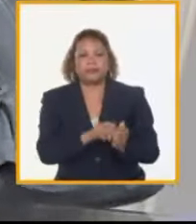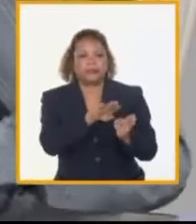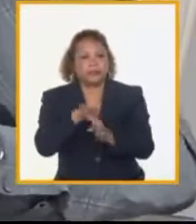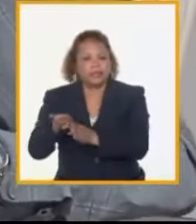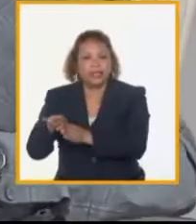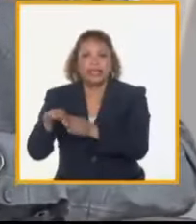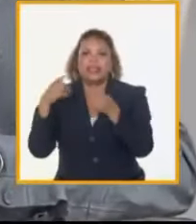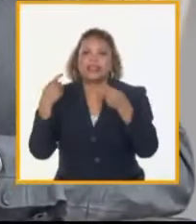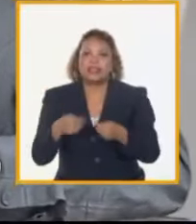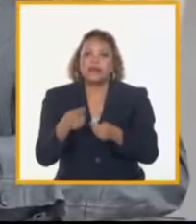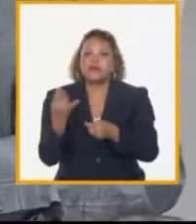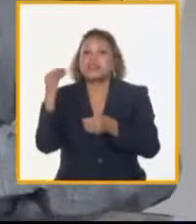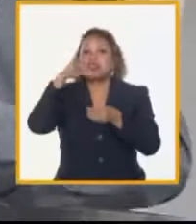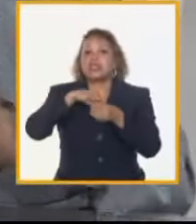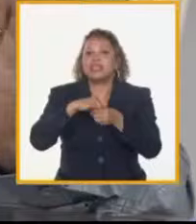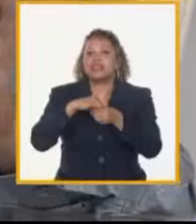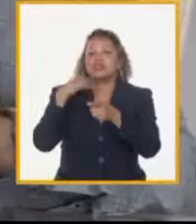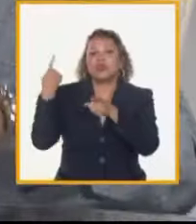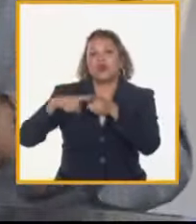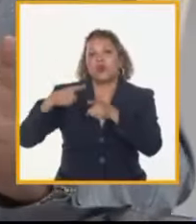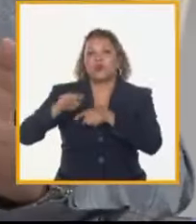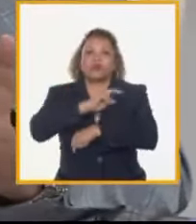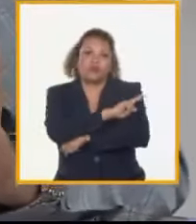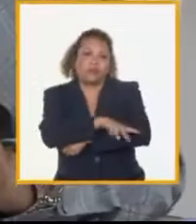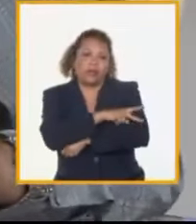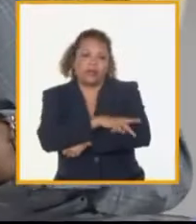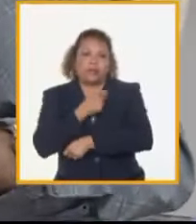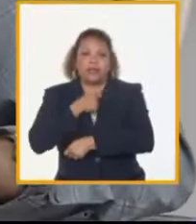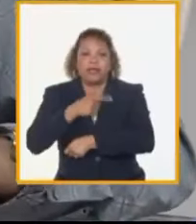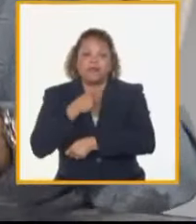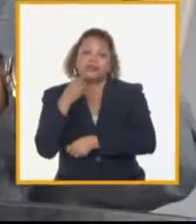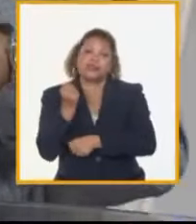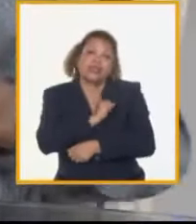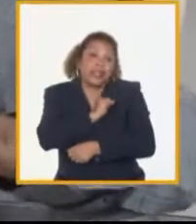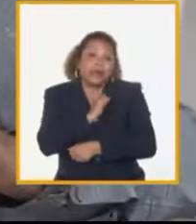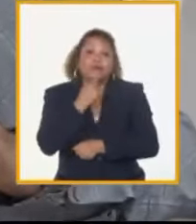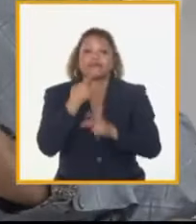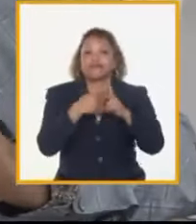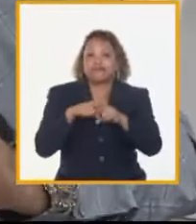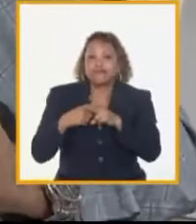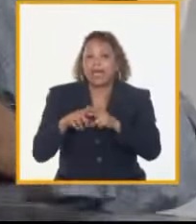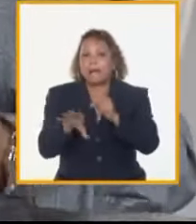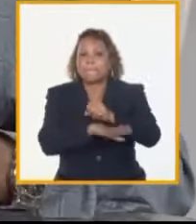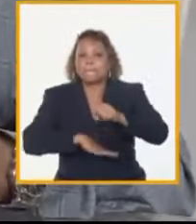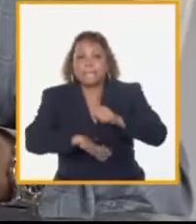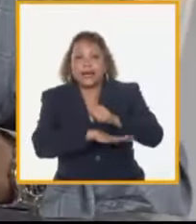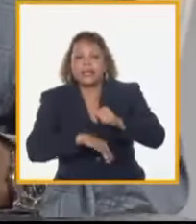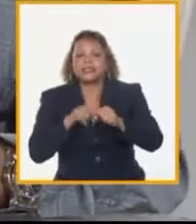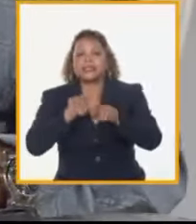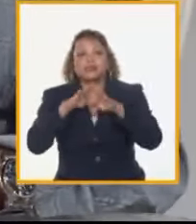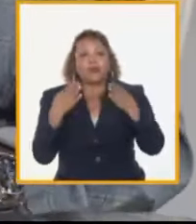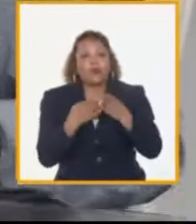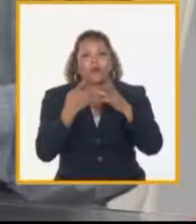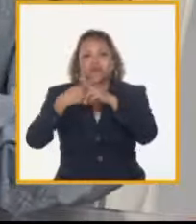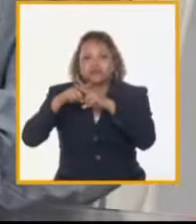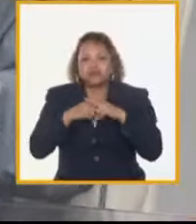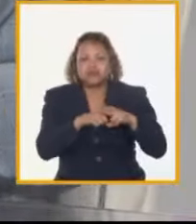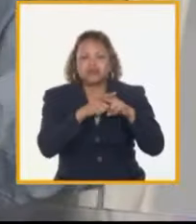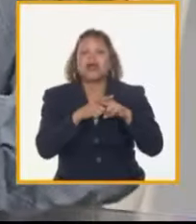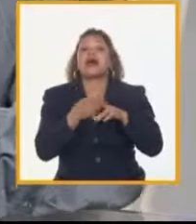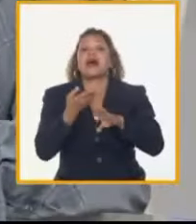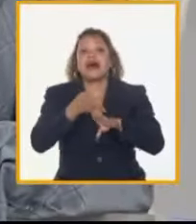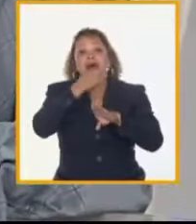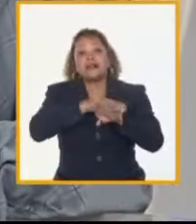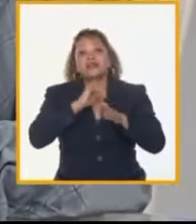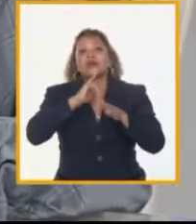de ingreso desde el exterior. Si nosotros queremos rehabilitar bases, si nosotros queremos incrementar el CDT, bueno, nosotros tenemos que tener una